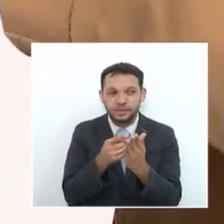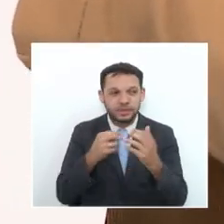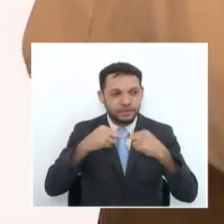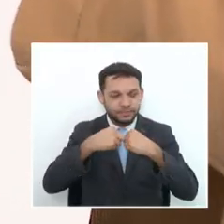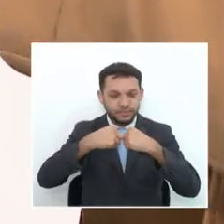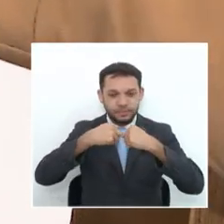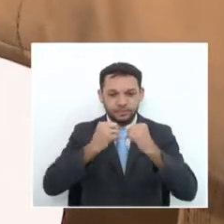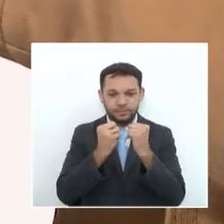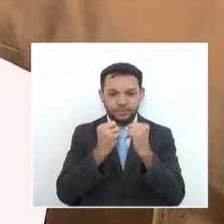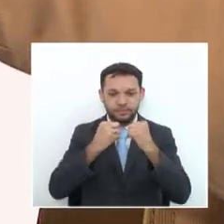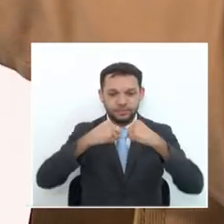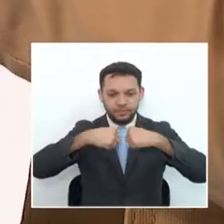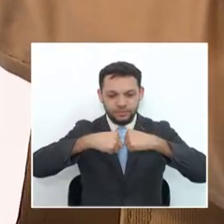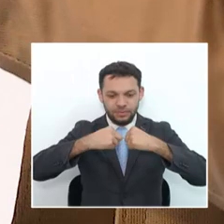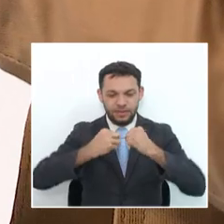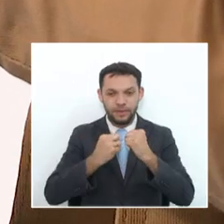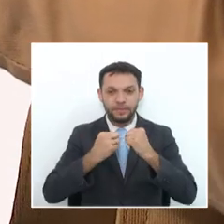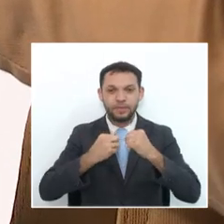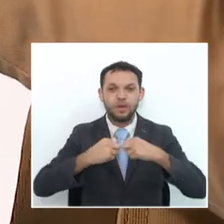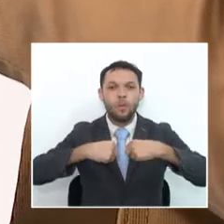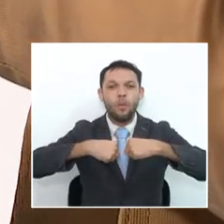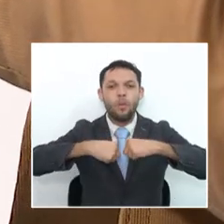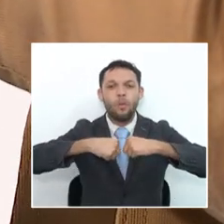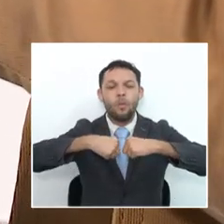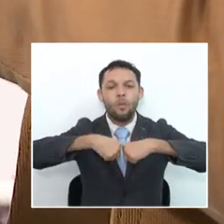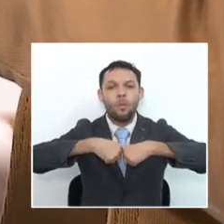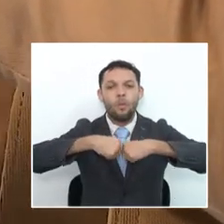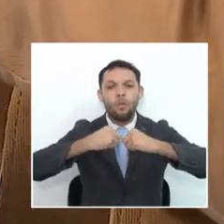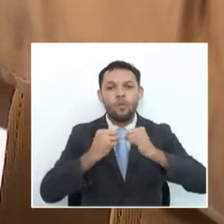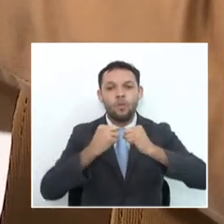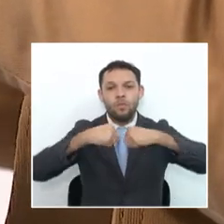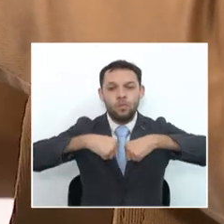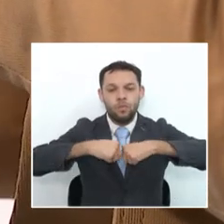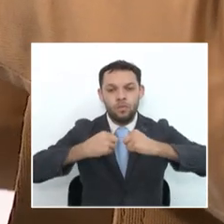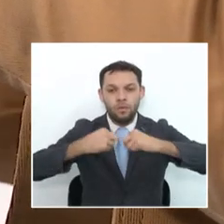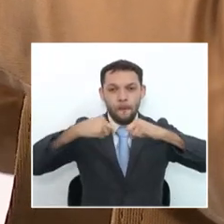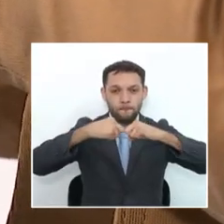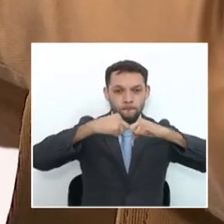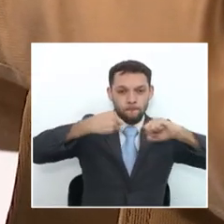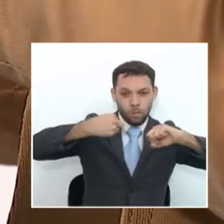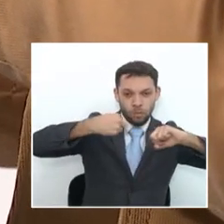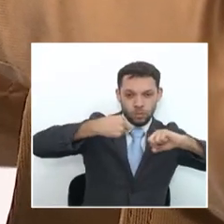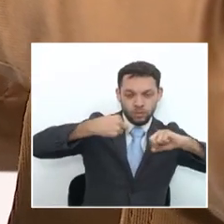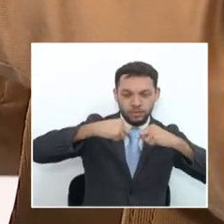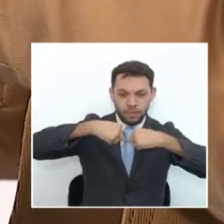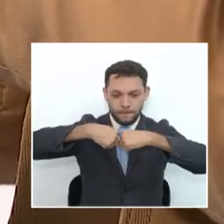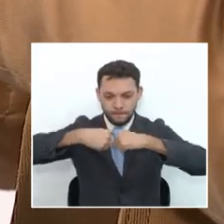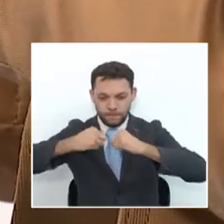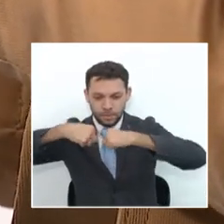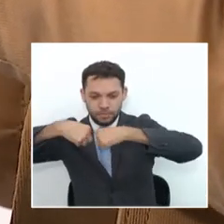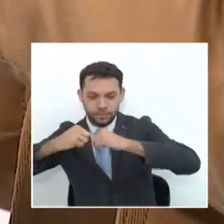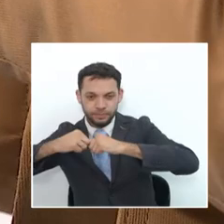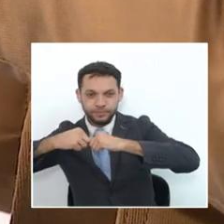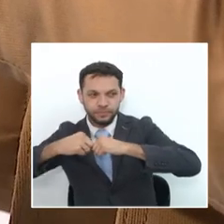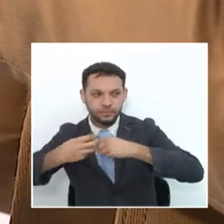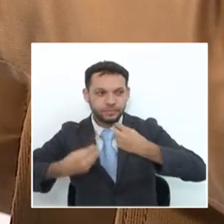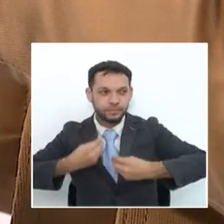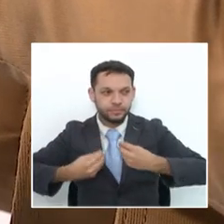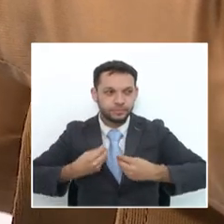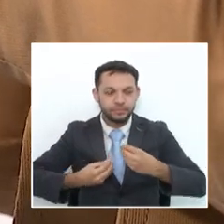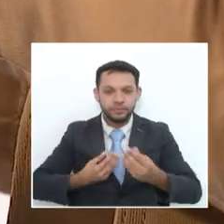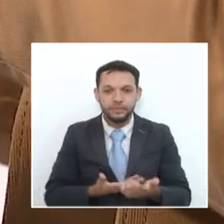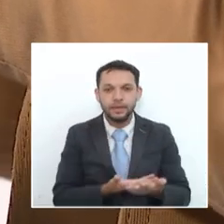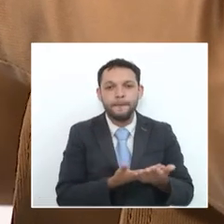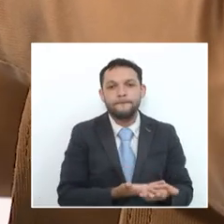es como el chasis nuestro. Entonces, yo tengo acá todo el chasis. ¿Y qué pasa? Esto fue hecho para soportar tantos